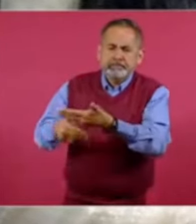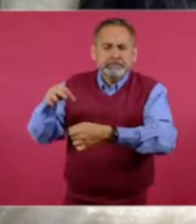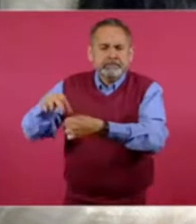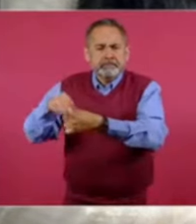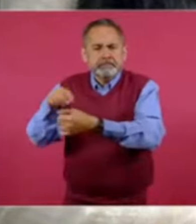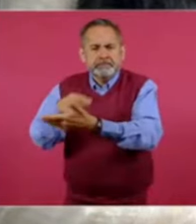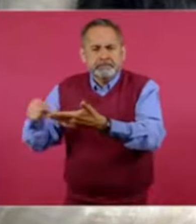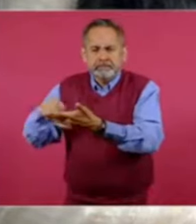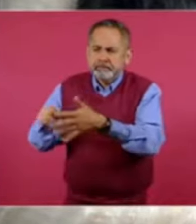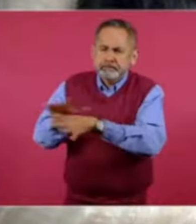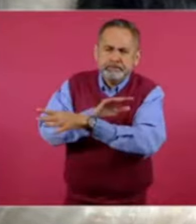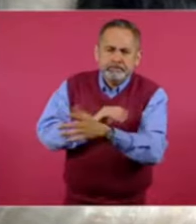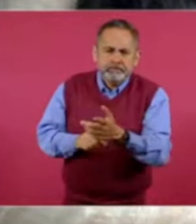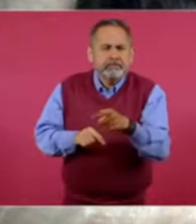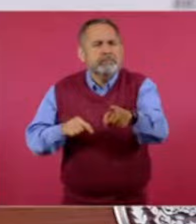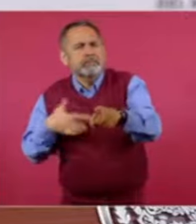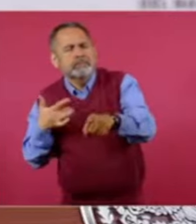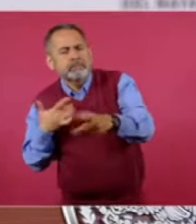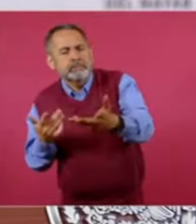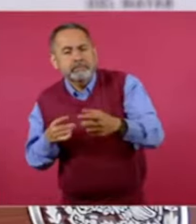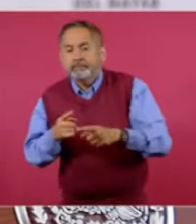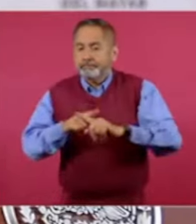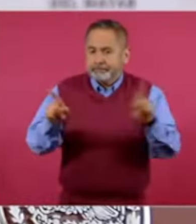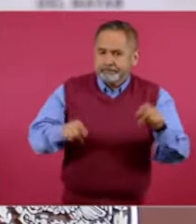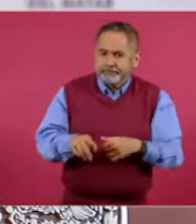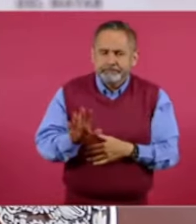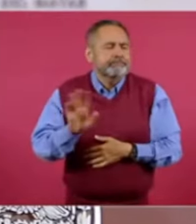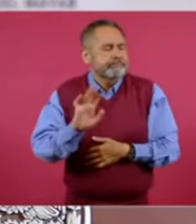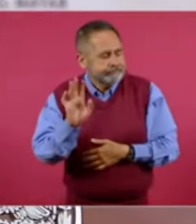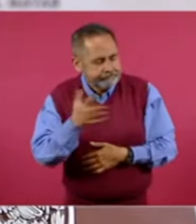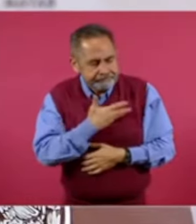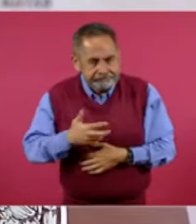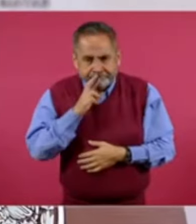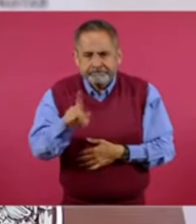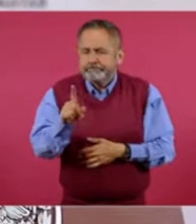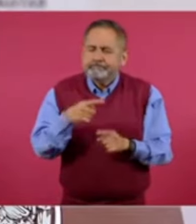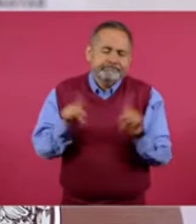electoral. En ese sentido, ¿cuál es su sentir? Ahí fue por otras razones. Ahí